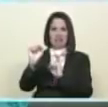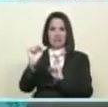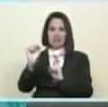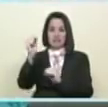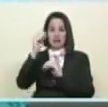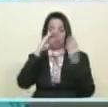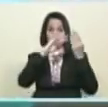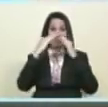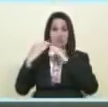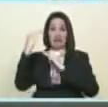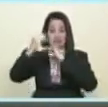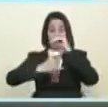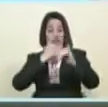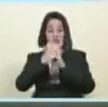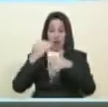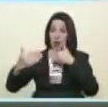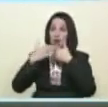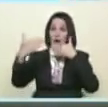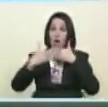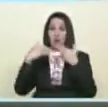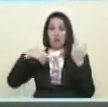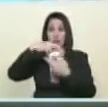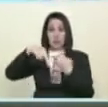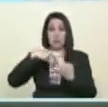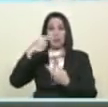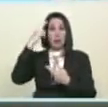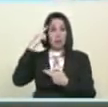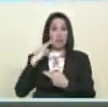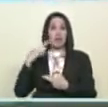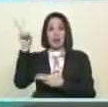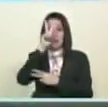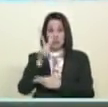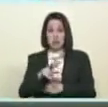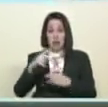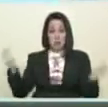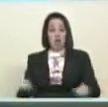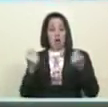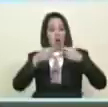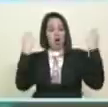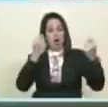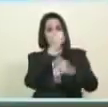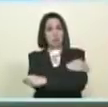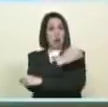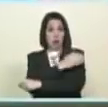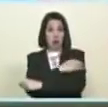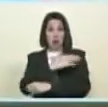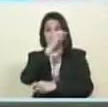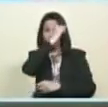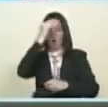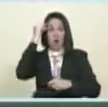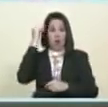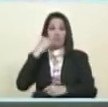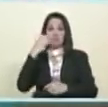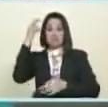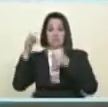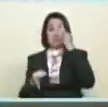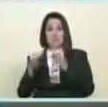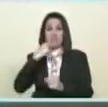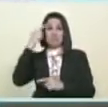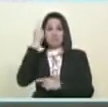comunidad internacional contra la República Bolivariana de Venezuela, promovidas por la oposición, Julio Borges